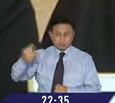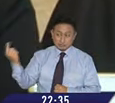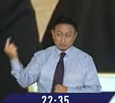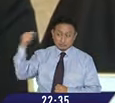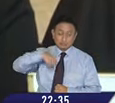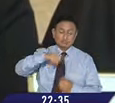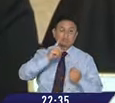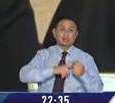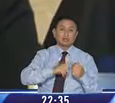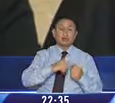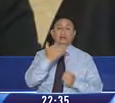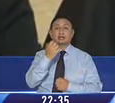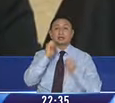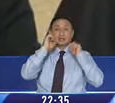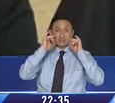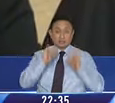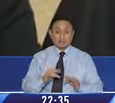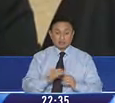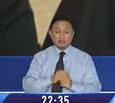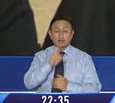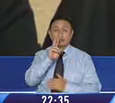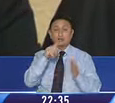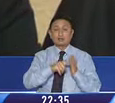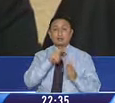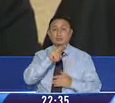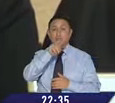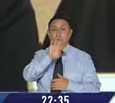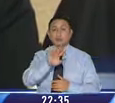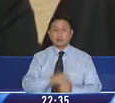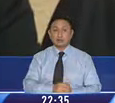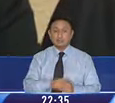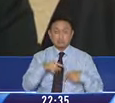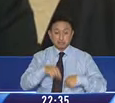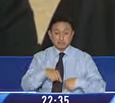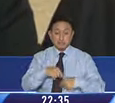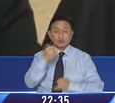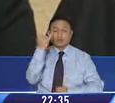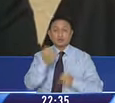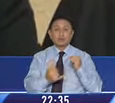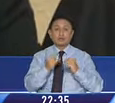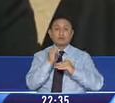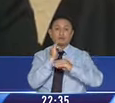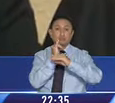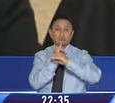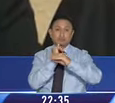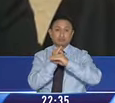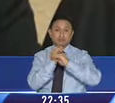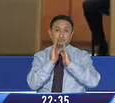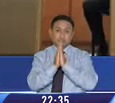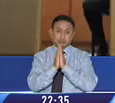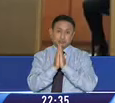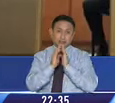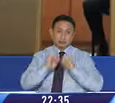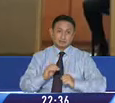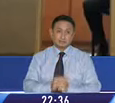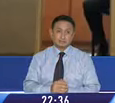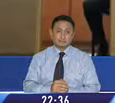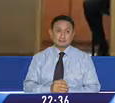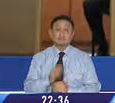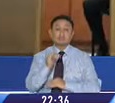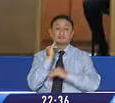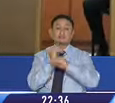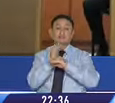Quito el 15 de septiembre del 2024 para la misa de clausura del Congreso. La Iglesia